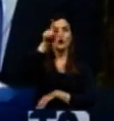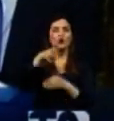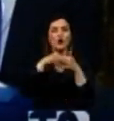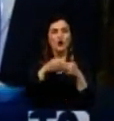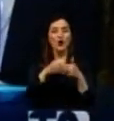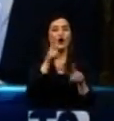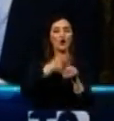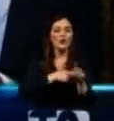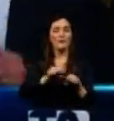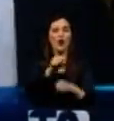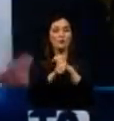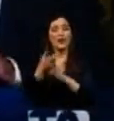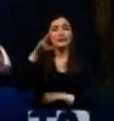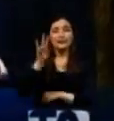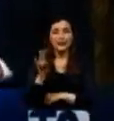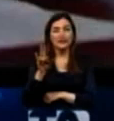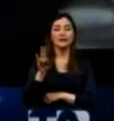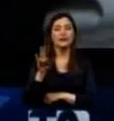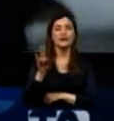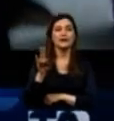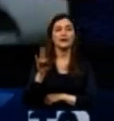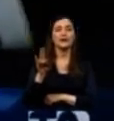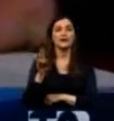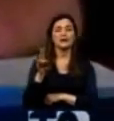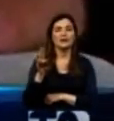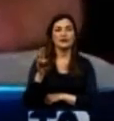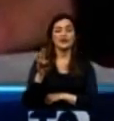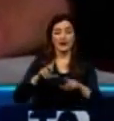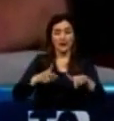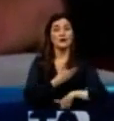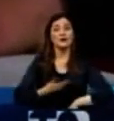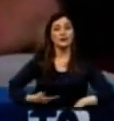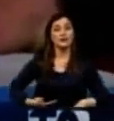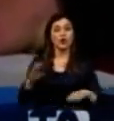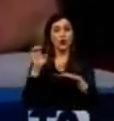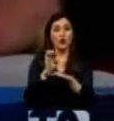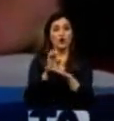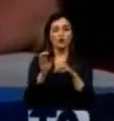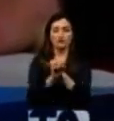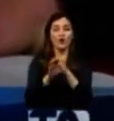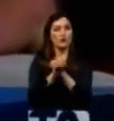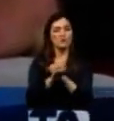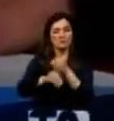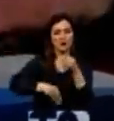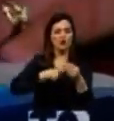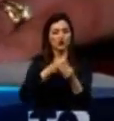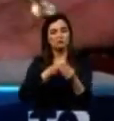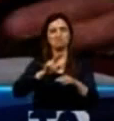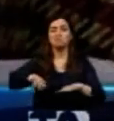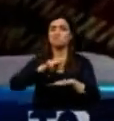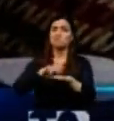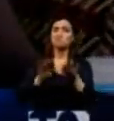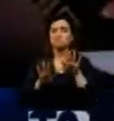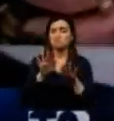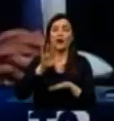y desde mayo del 2017, es decir, cuando tomó el poder Lenín Moreno, Ecuador promociona un portafolio de inversiones nacionales que